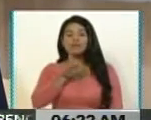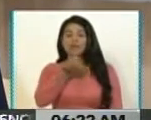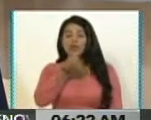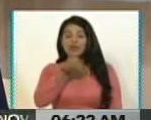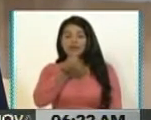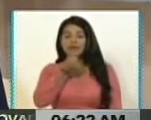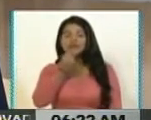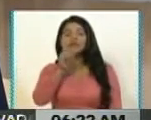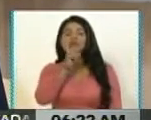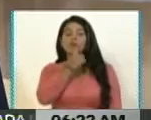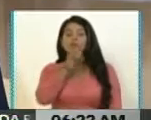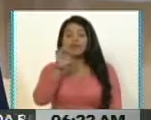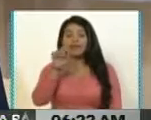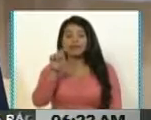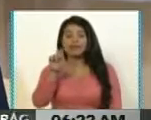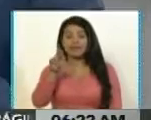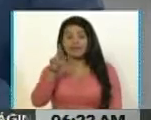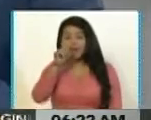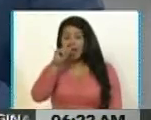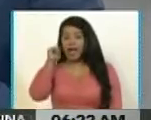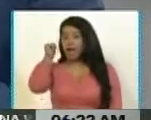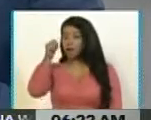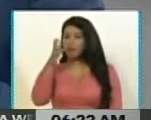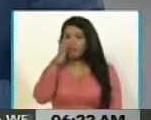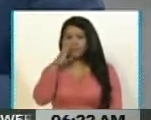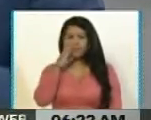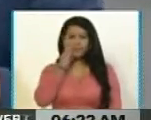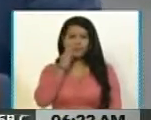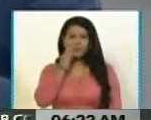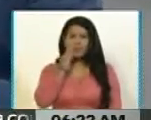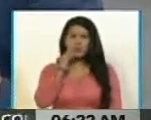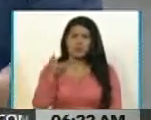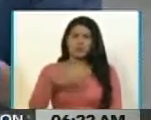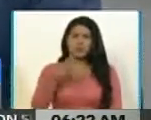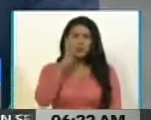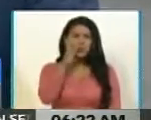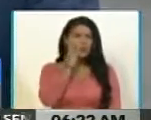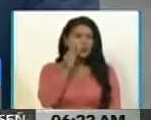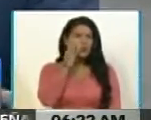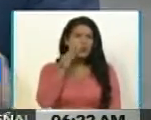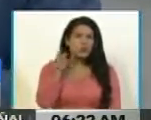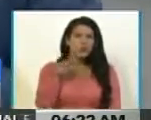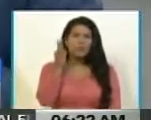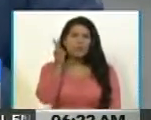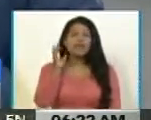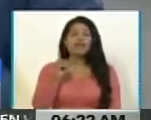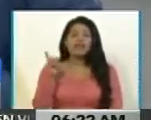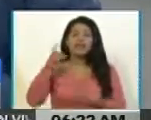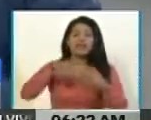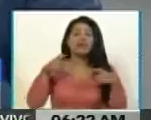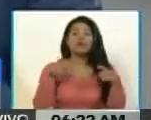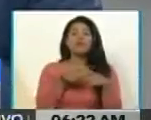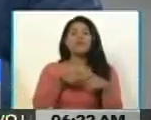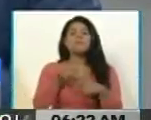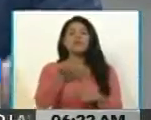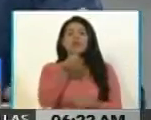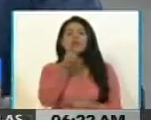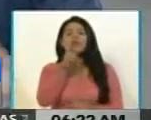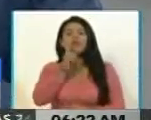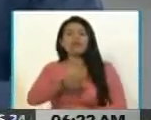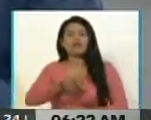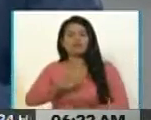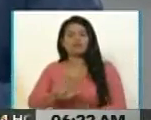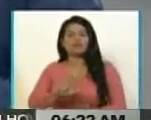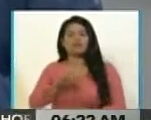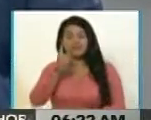de larga trayectoria en el ámbito nacional, ha formado parte y forma parte todavía del movimiento Periodismo Necesario. En este momento